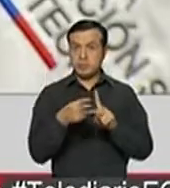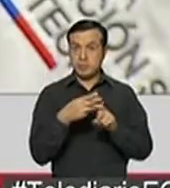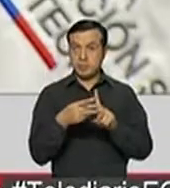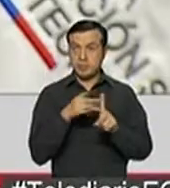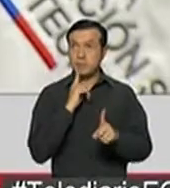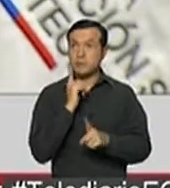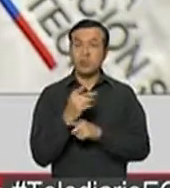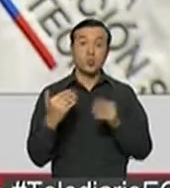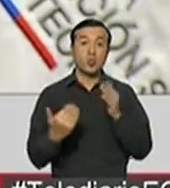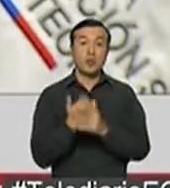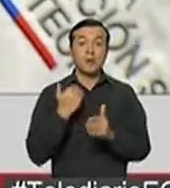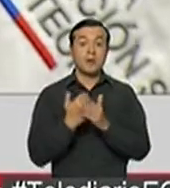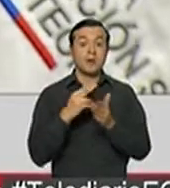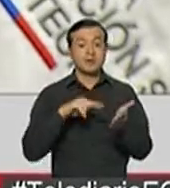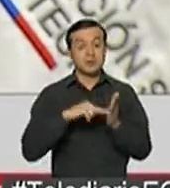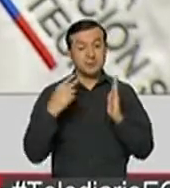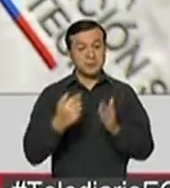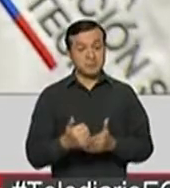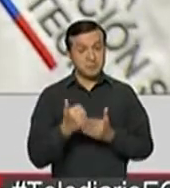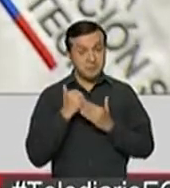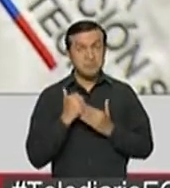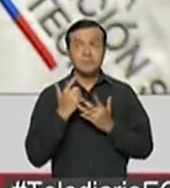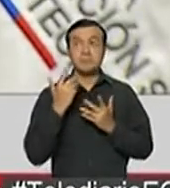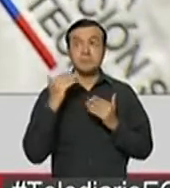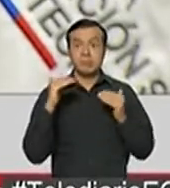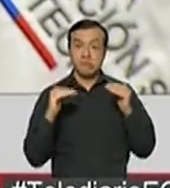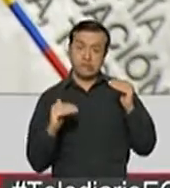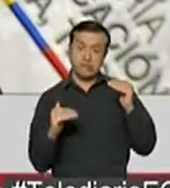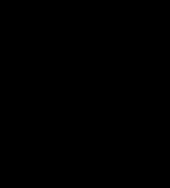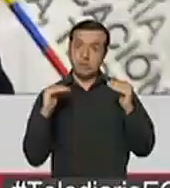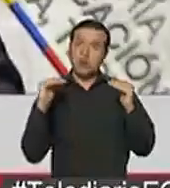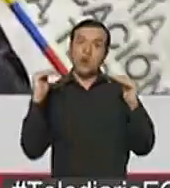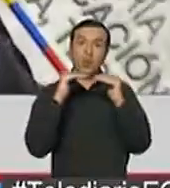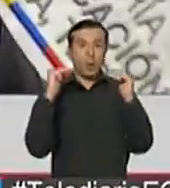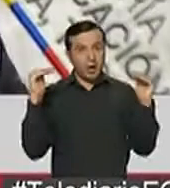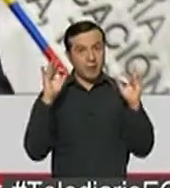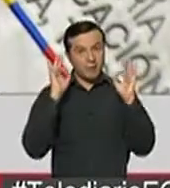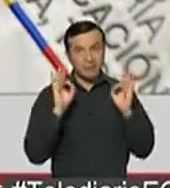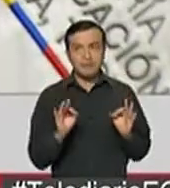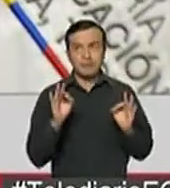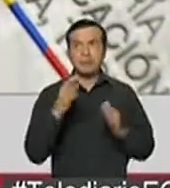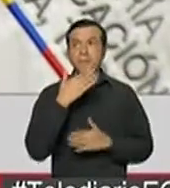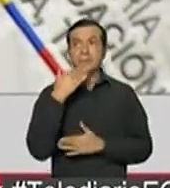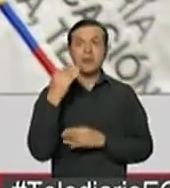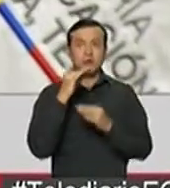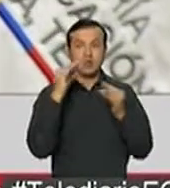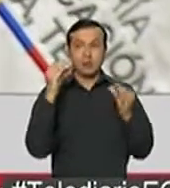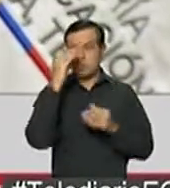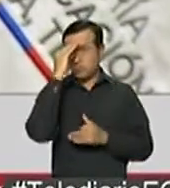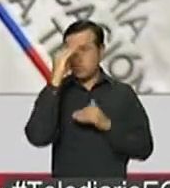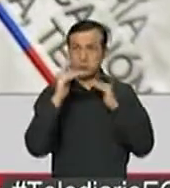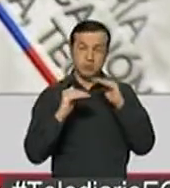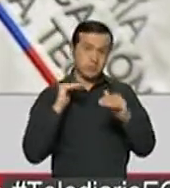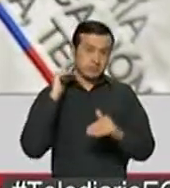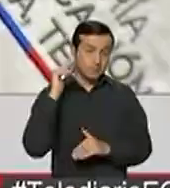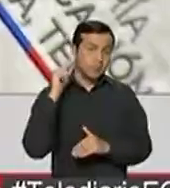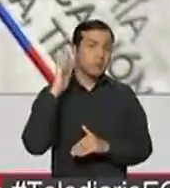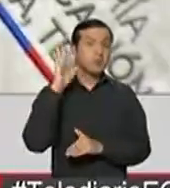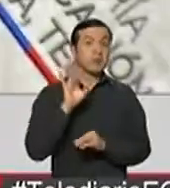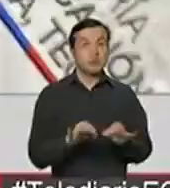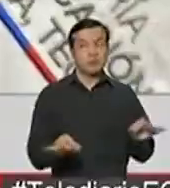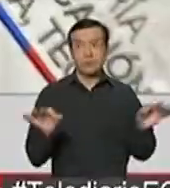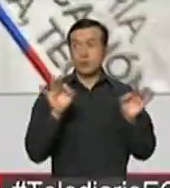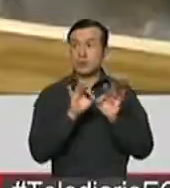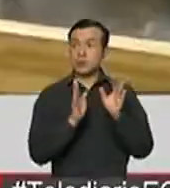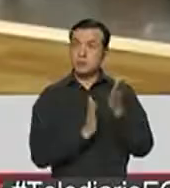Las nuevas tecnologías sirven como instrumento para corregir desigualdades sociales. Podemos mejorar la calidad de la educación, pero también incrementar